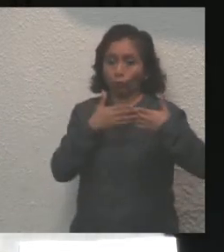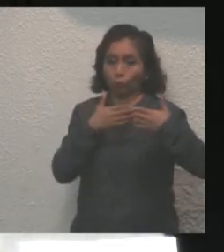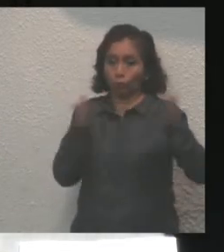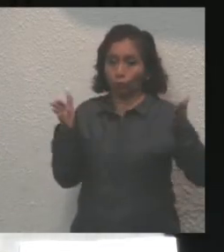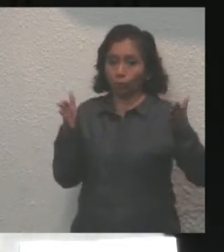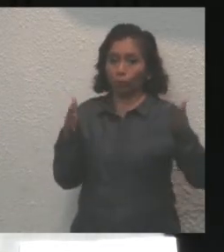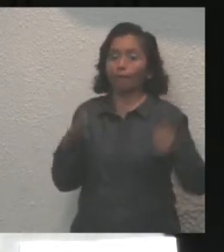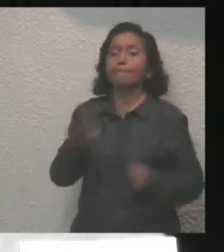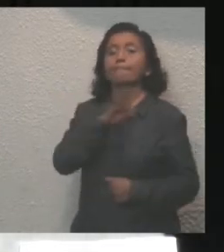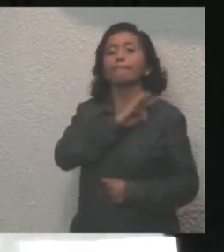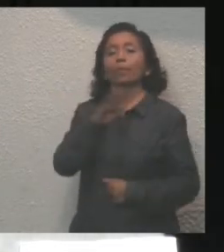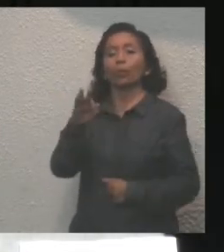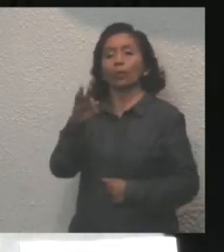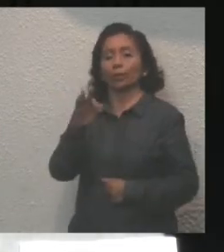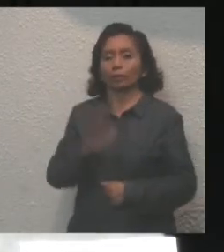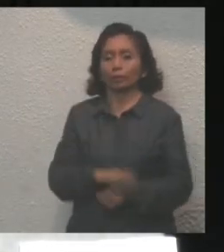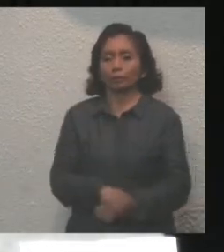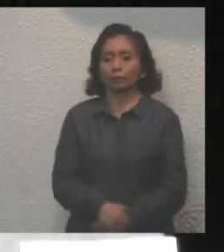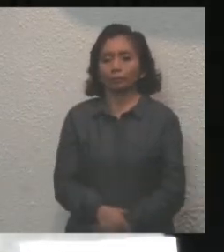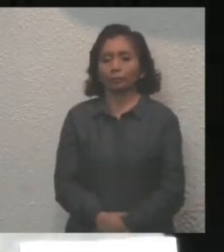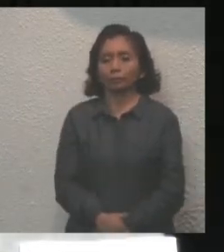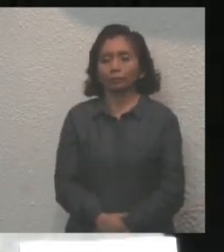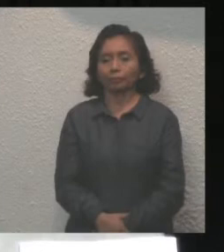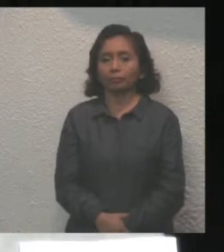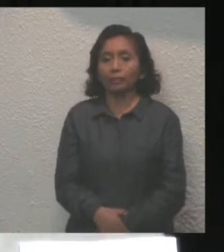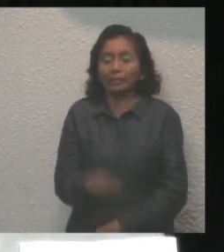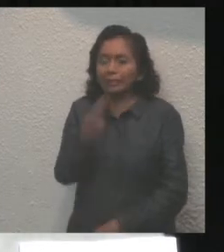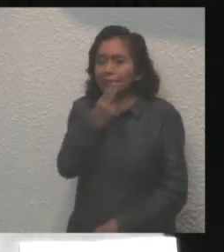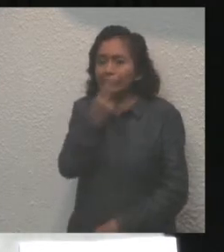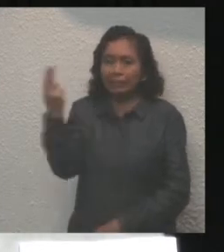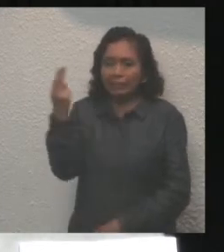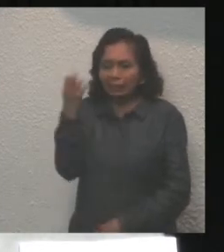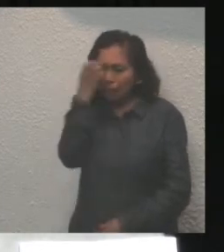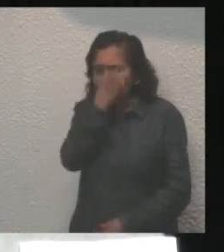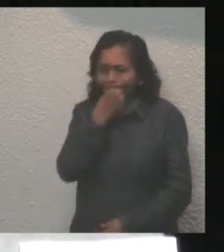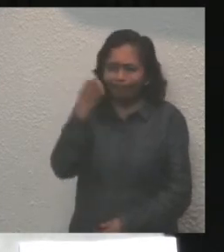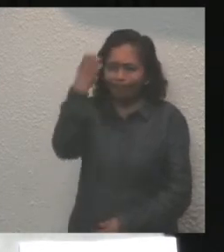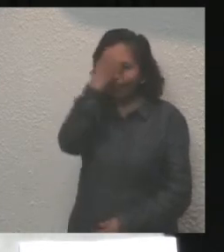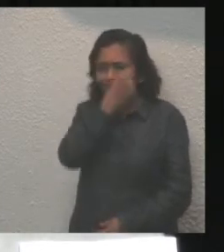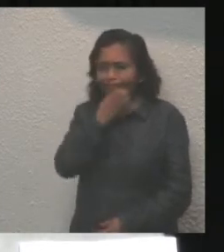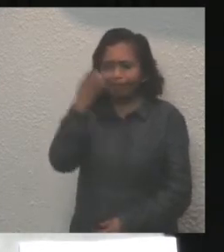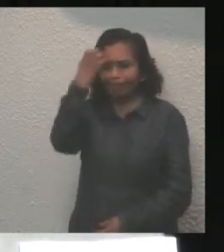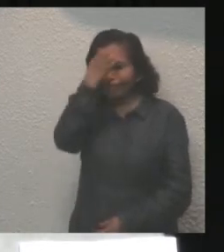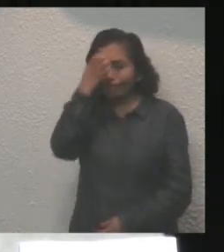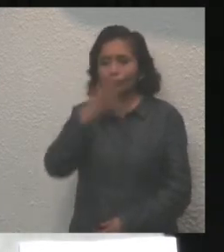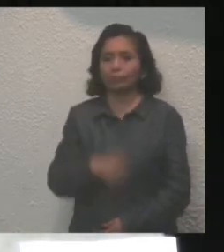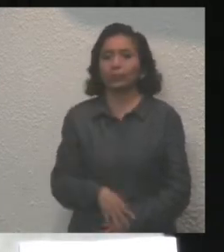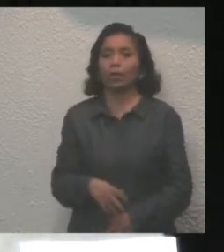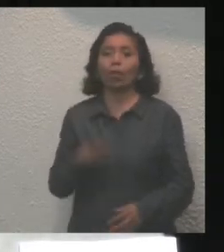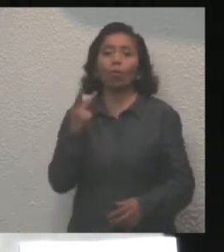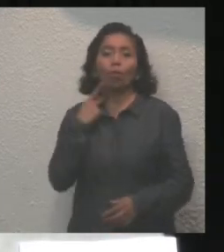salud se cristalicen. Es urgente evaluar e implementar